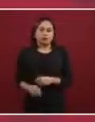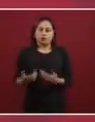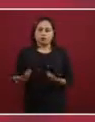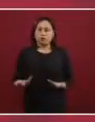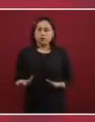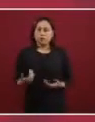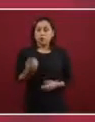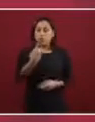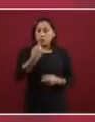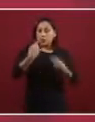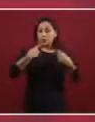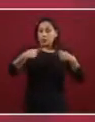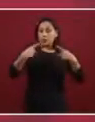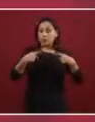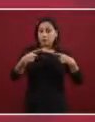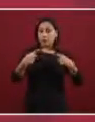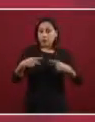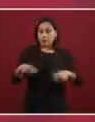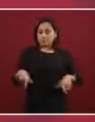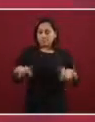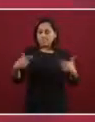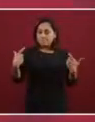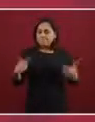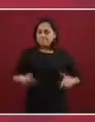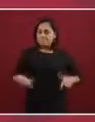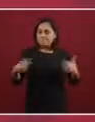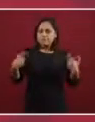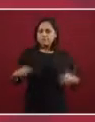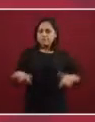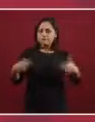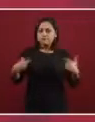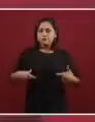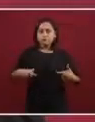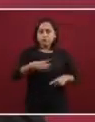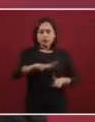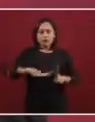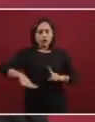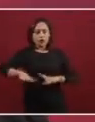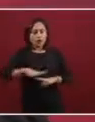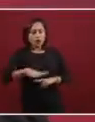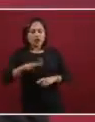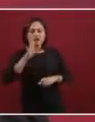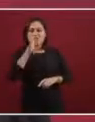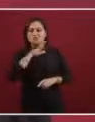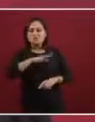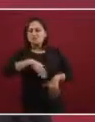va a preocuparse por los demás.